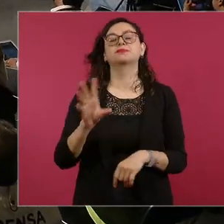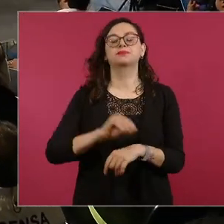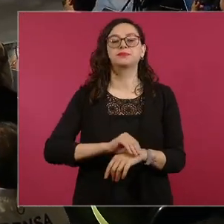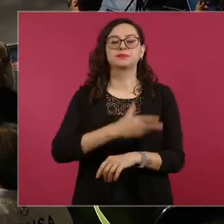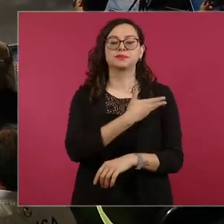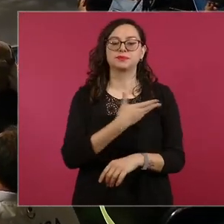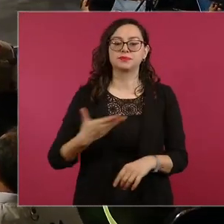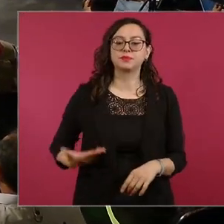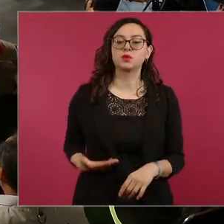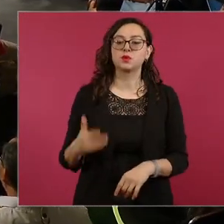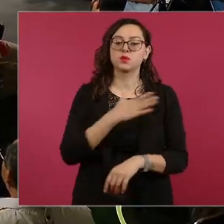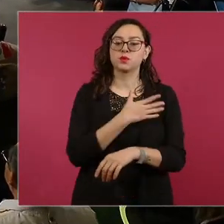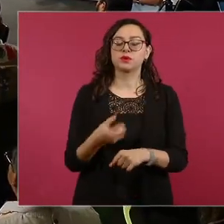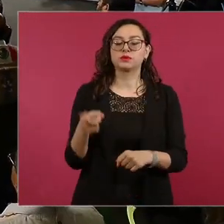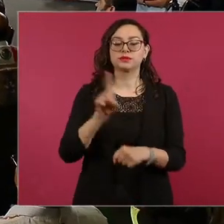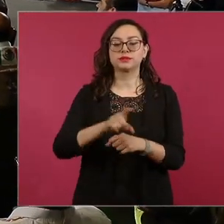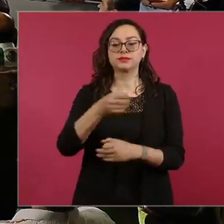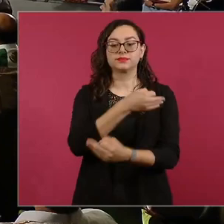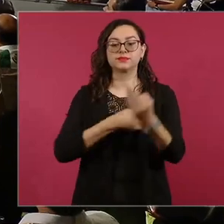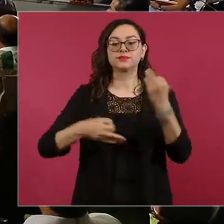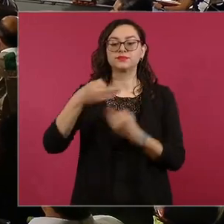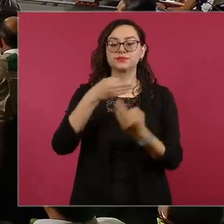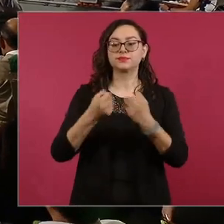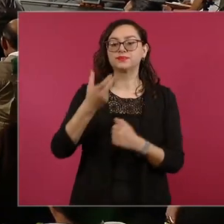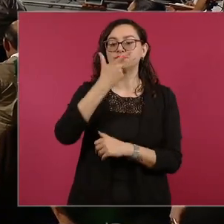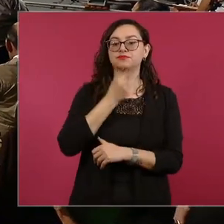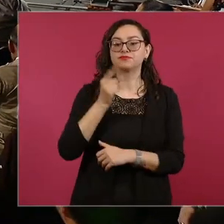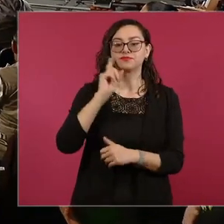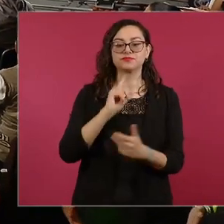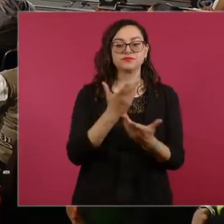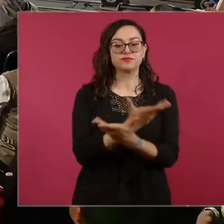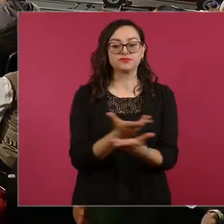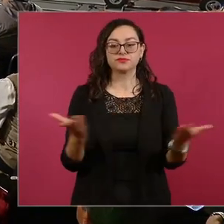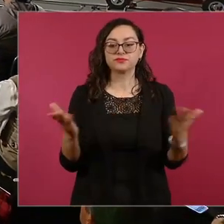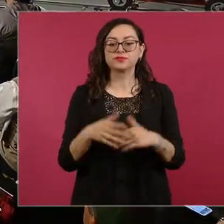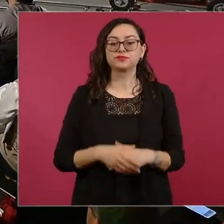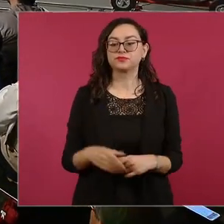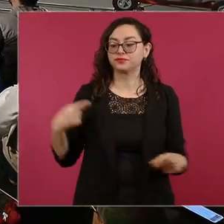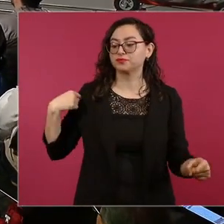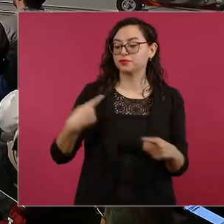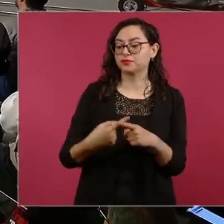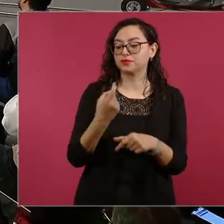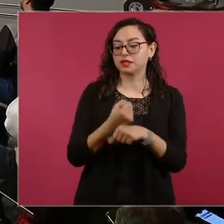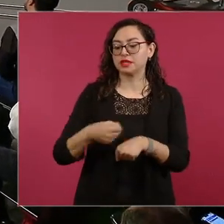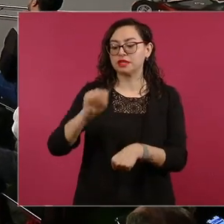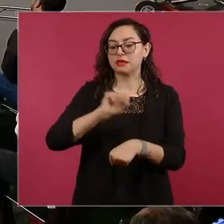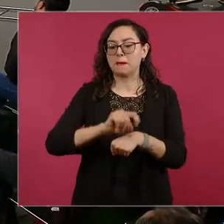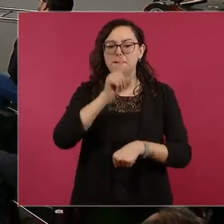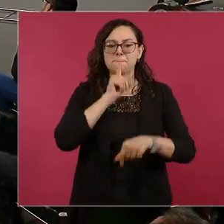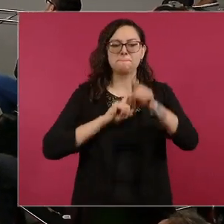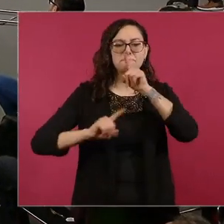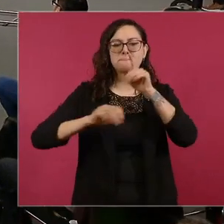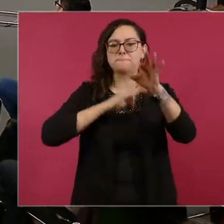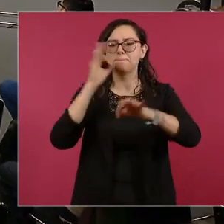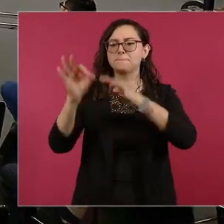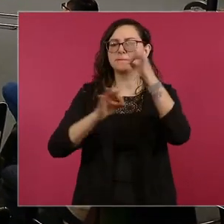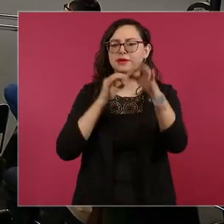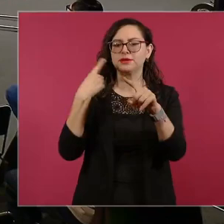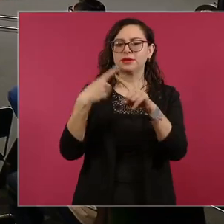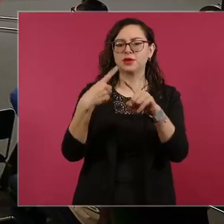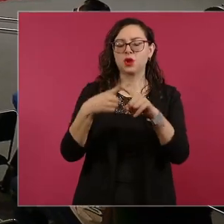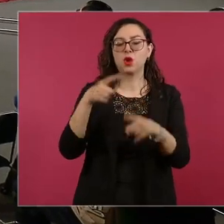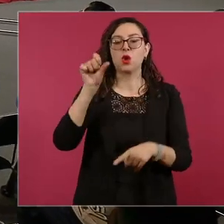a todas, a todos. Esta es la sección Quiénes quieren las mentiras de la semana, hoy es 20 de marzo del año 2024.